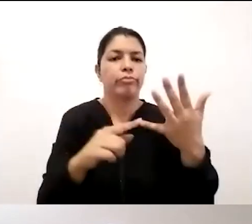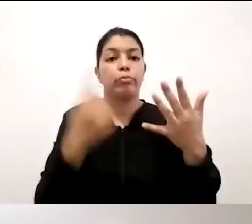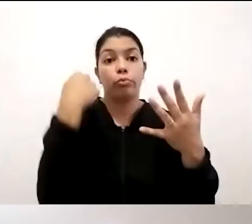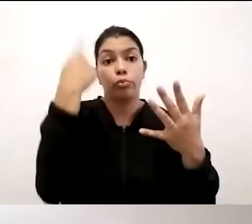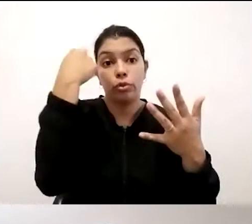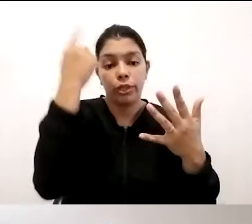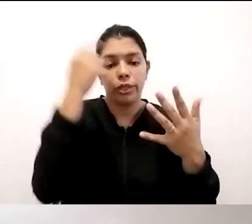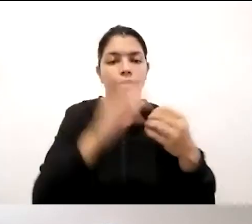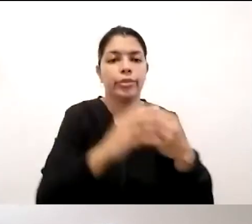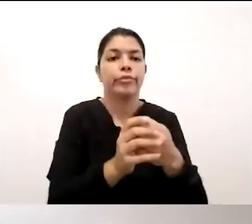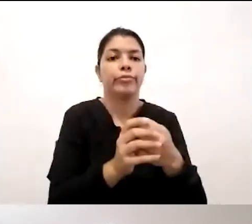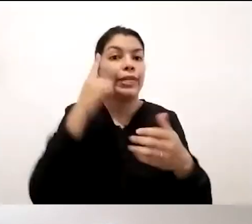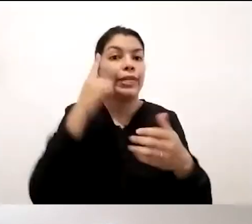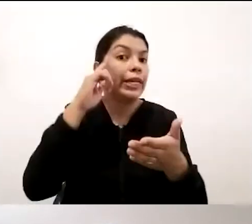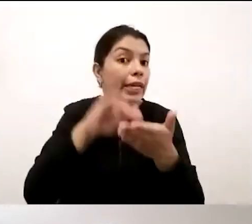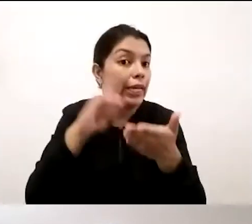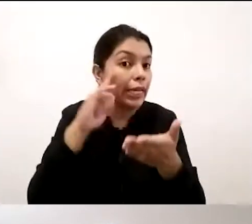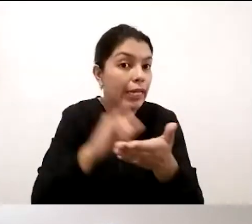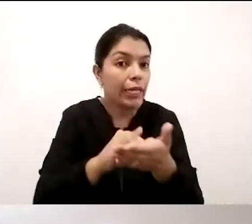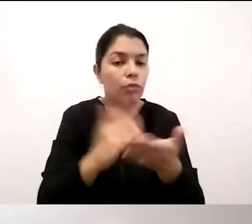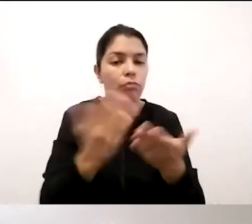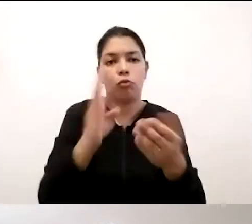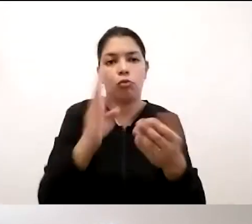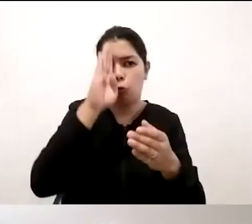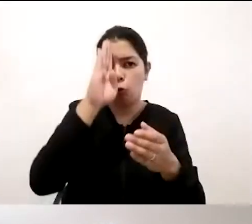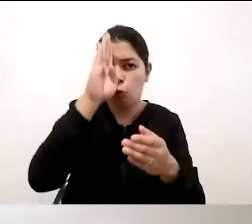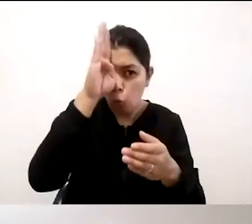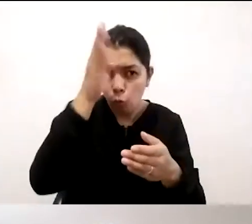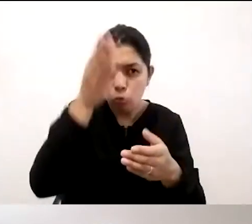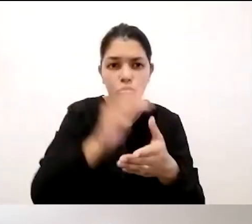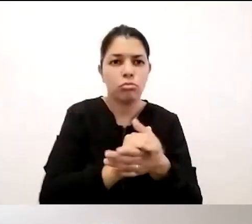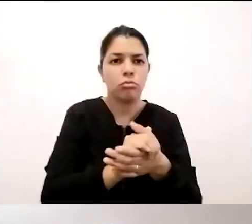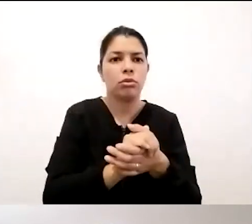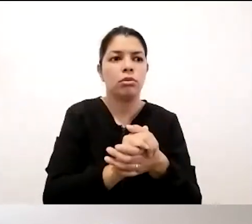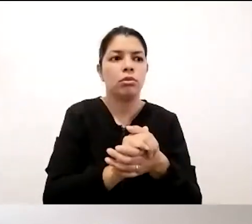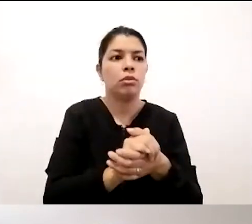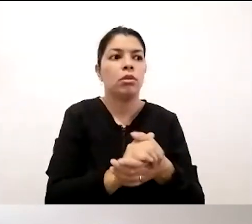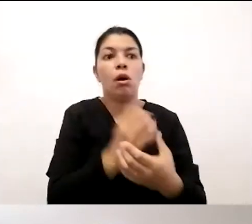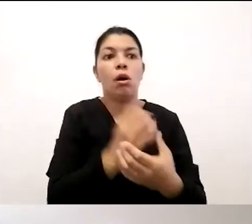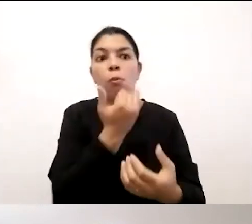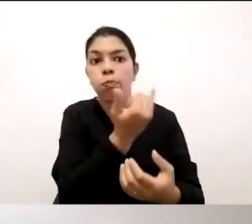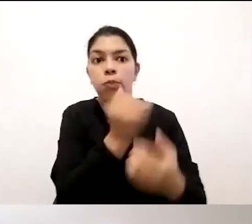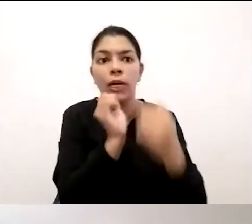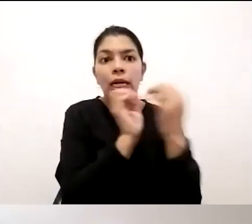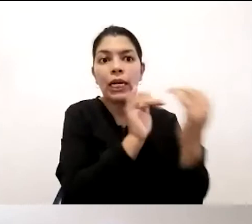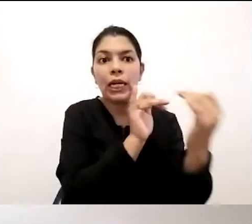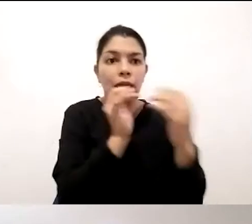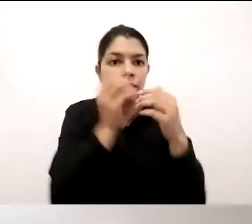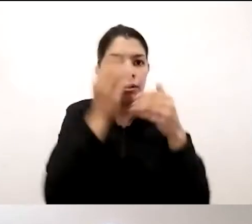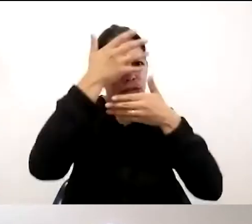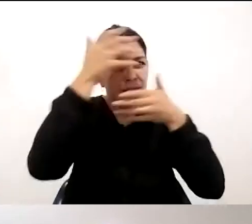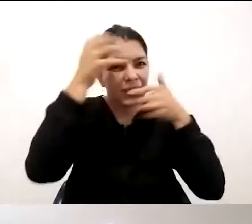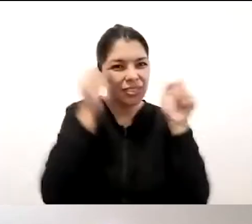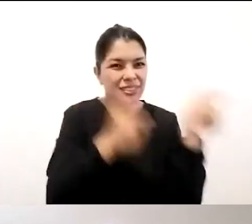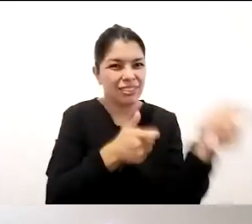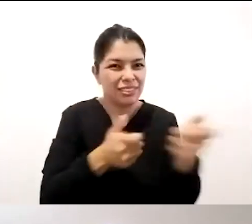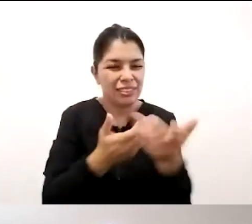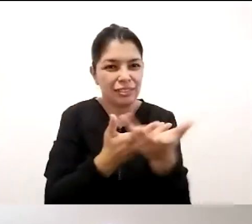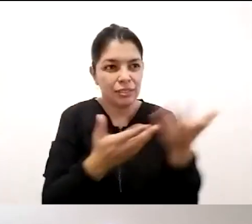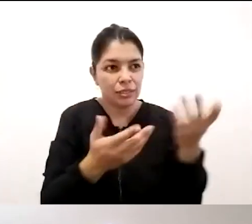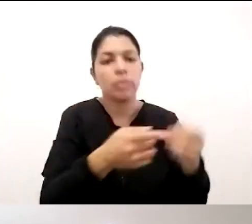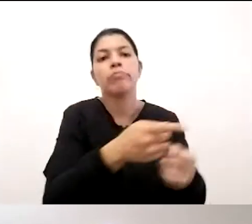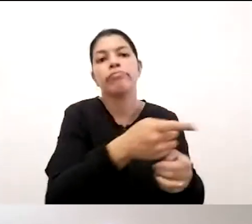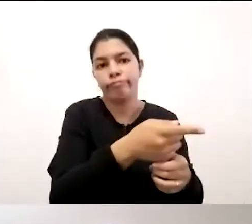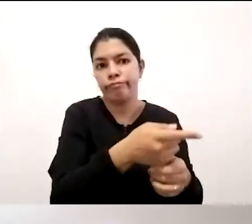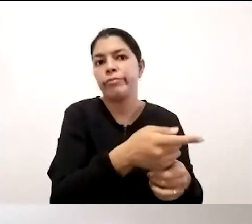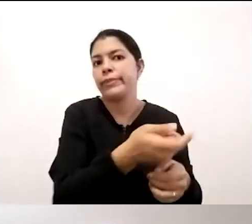a creencias, costumbres, la presencia del conflicto armado hace que haya mayor riesgo de que se presente la violencia basada